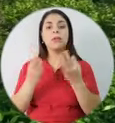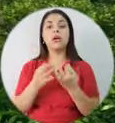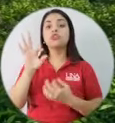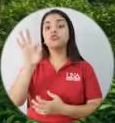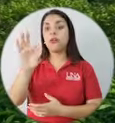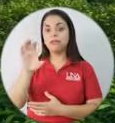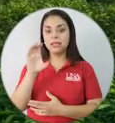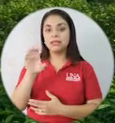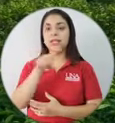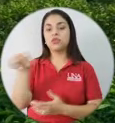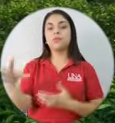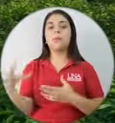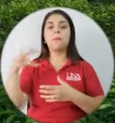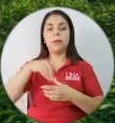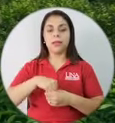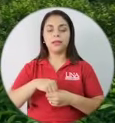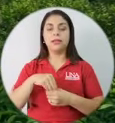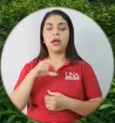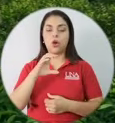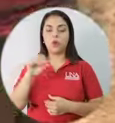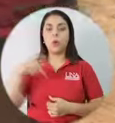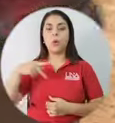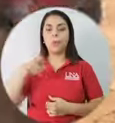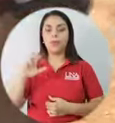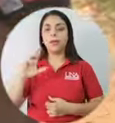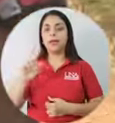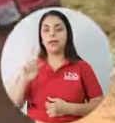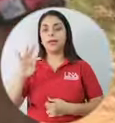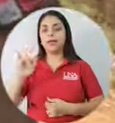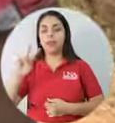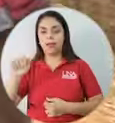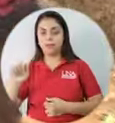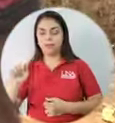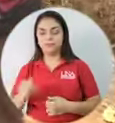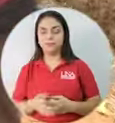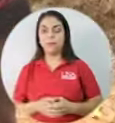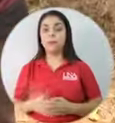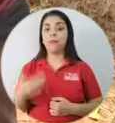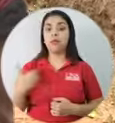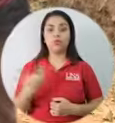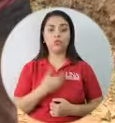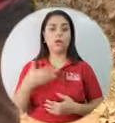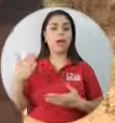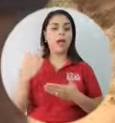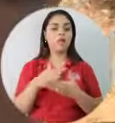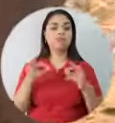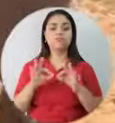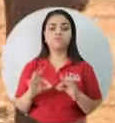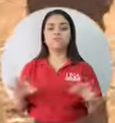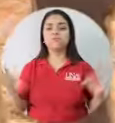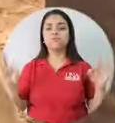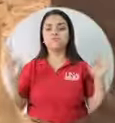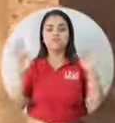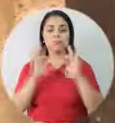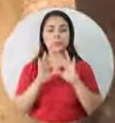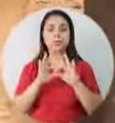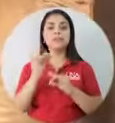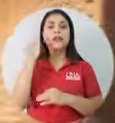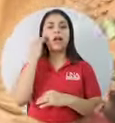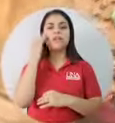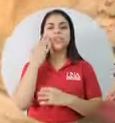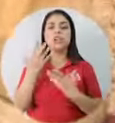900 que al día de hoy son parte de la cooperativa. Para nosotros esto es algo fundamental y consideramos que es lo que ha